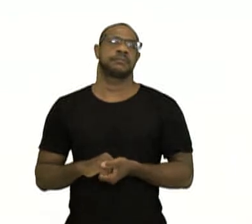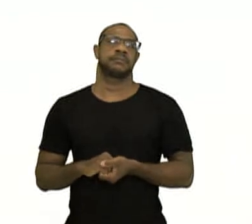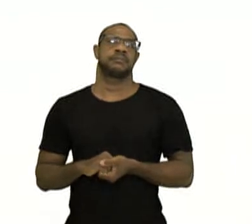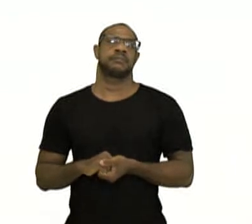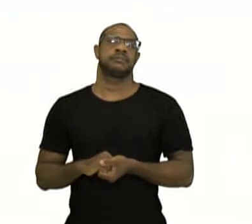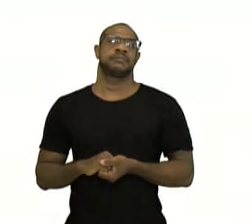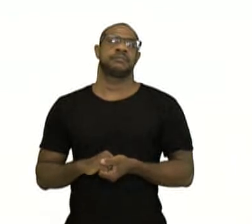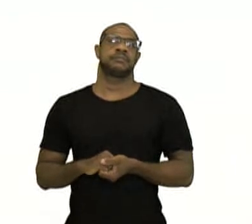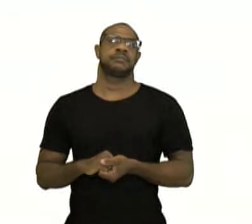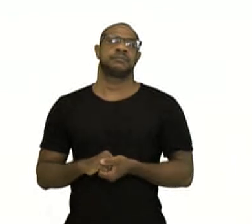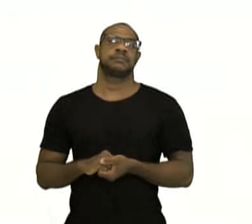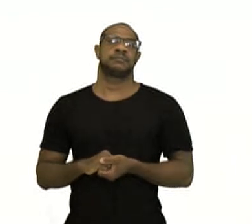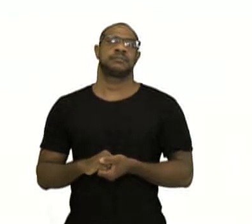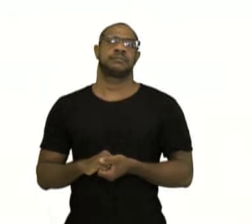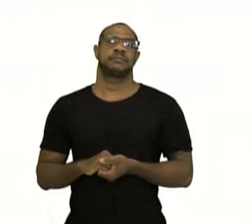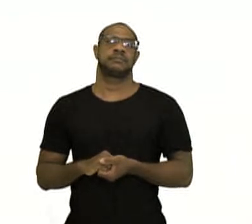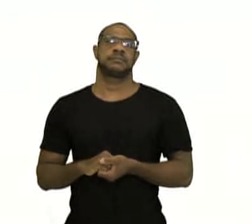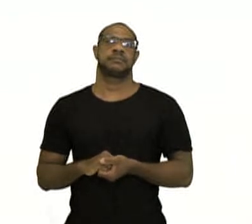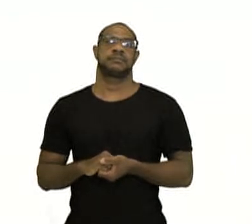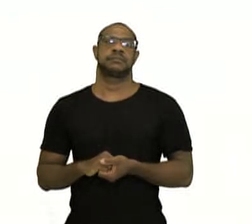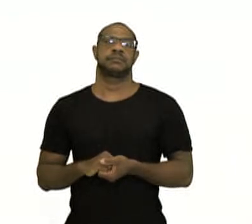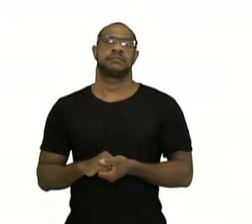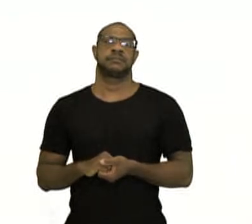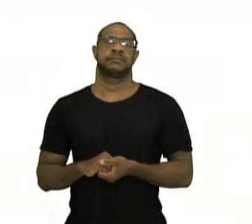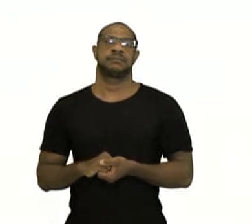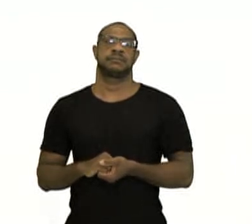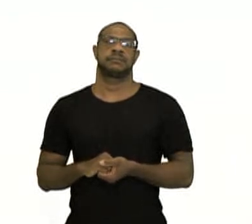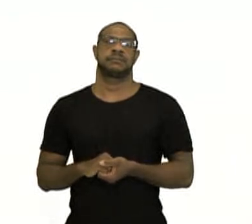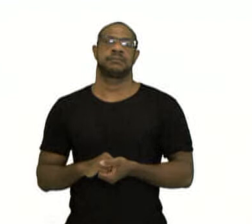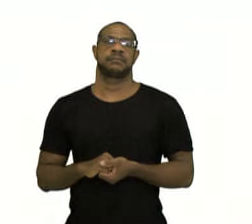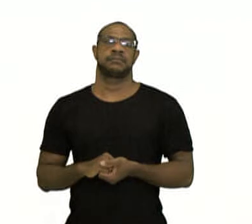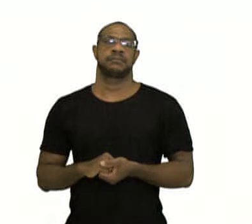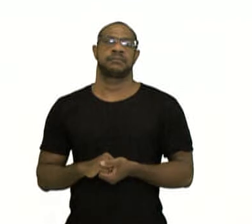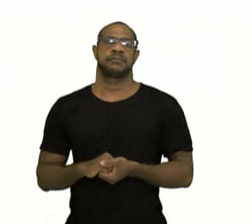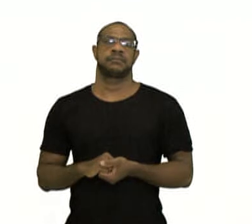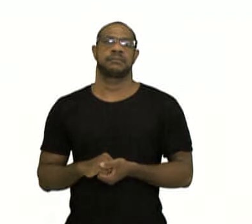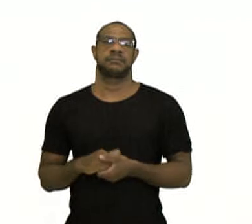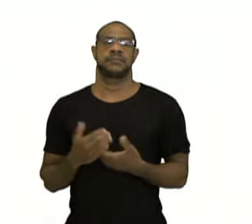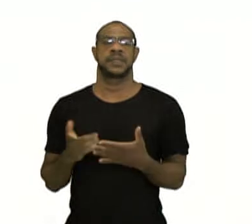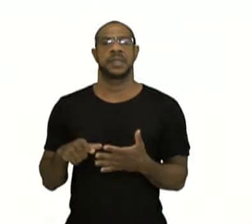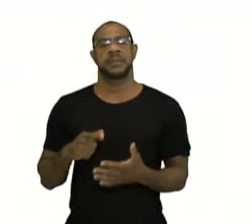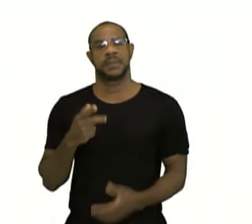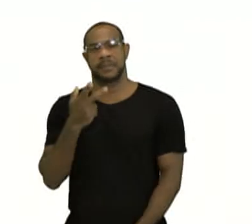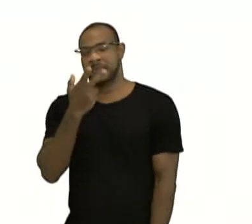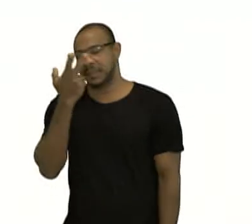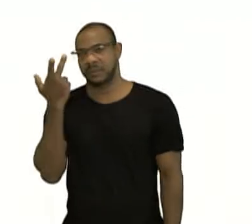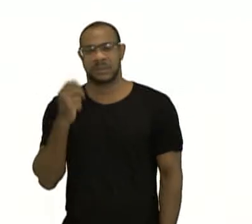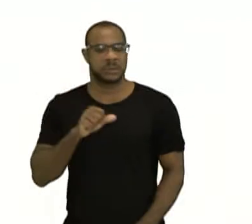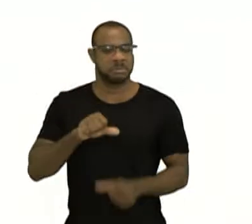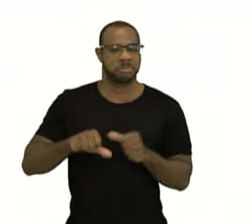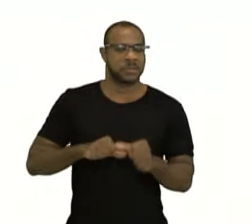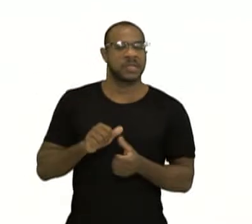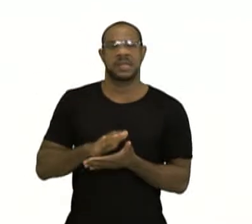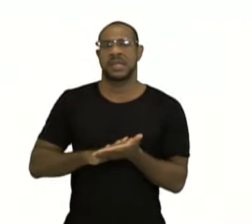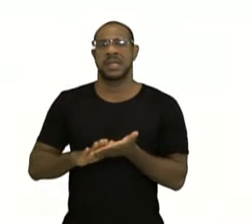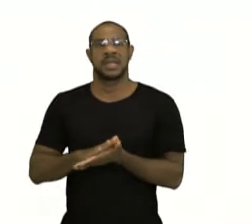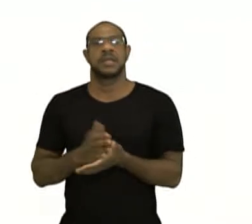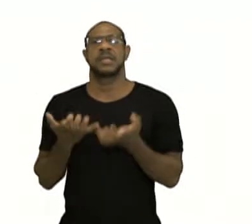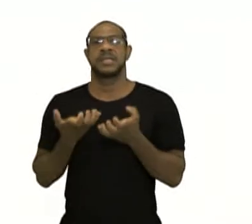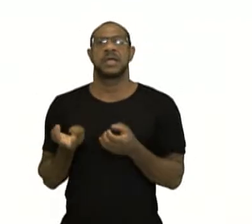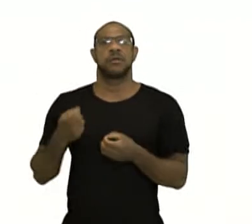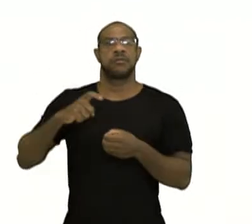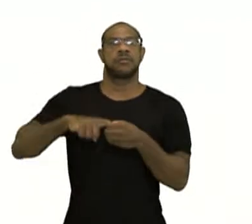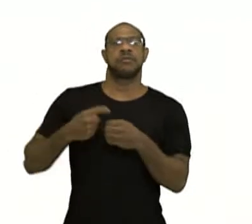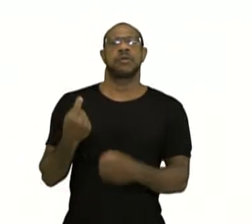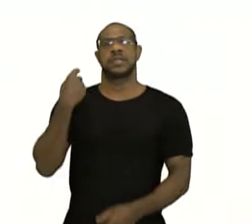felicidad, los cuales recuerdo com nostalgia. Ou seja, que uma pessoa que não ia mudar nada, ela só queria voltar